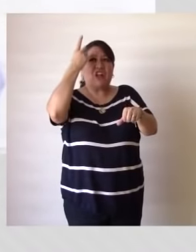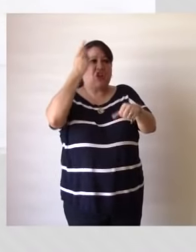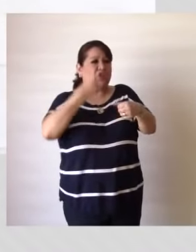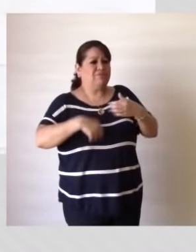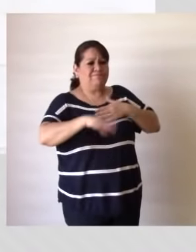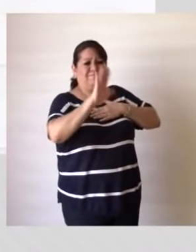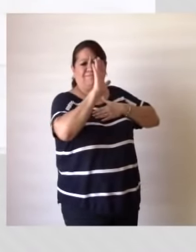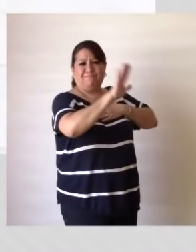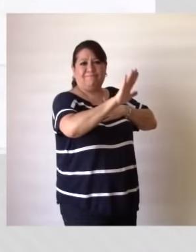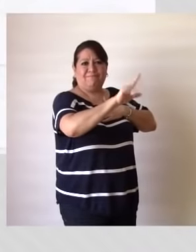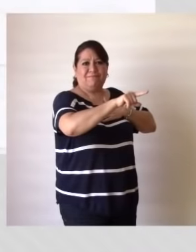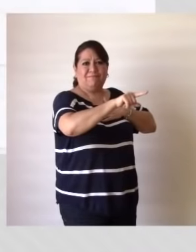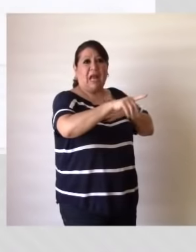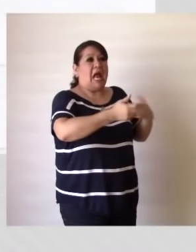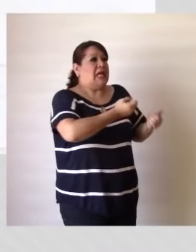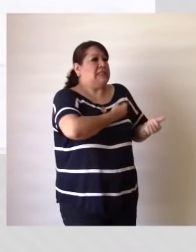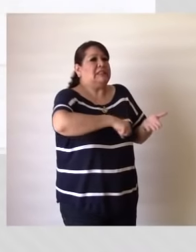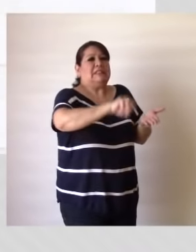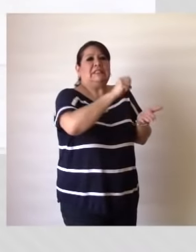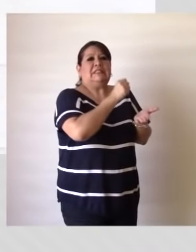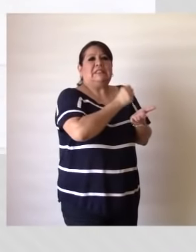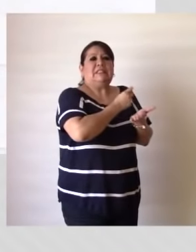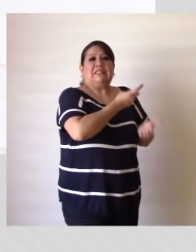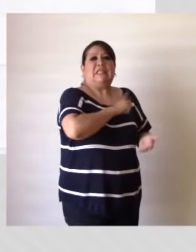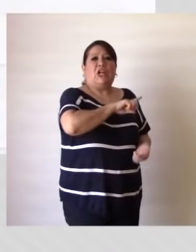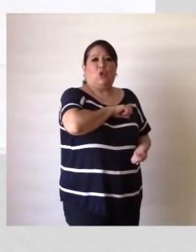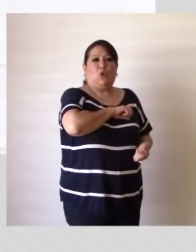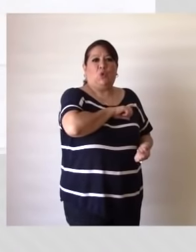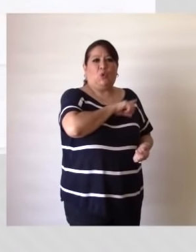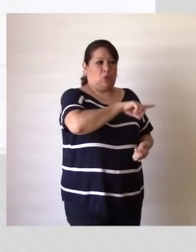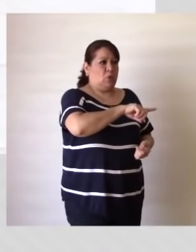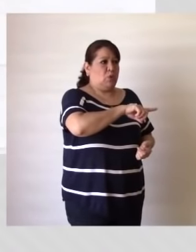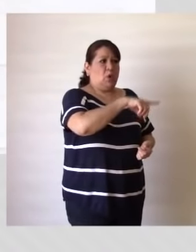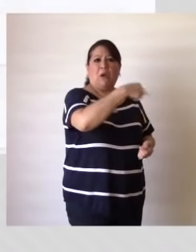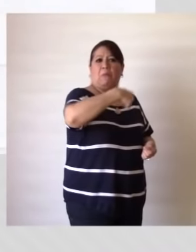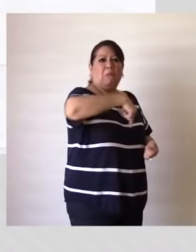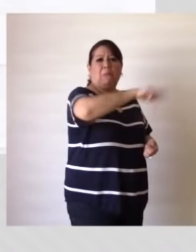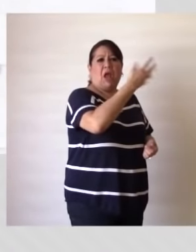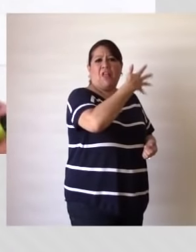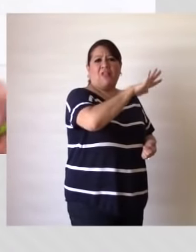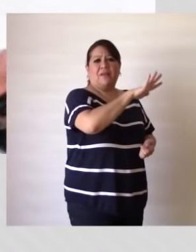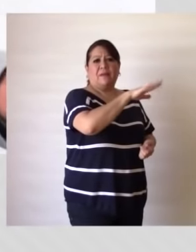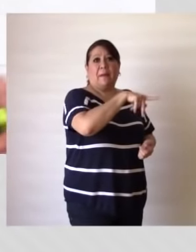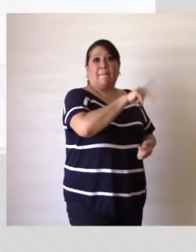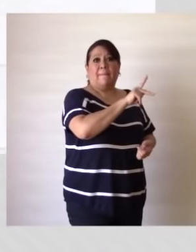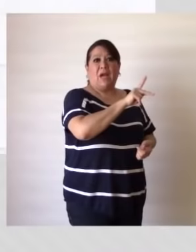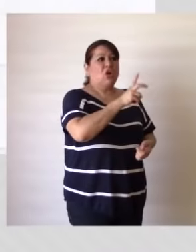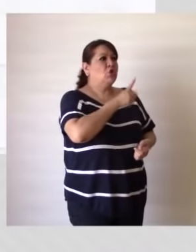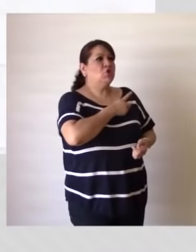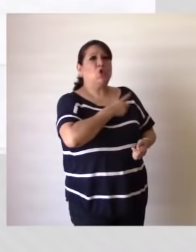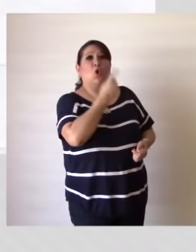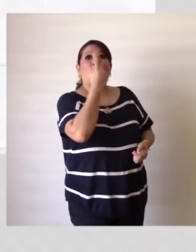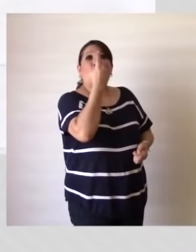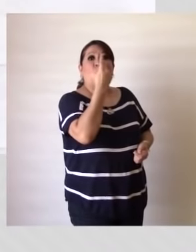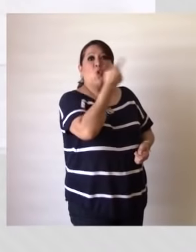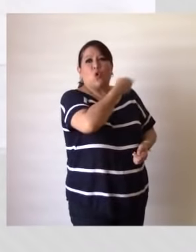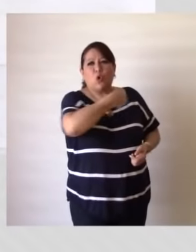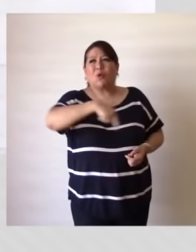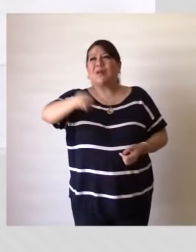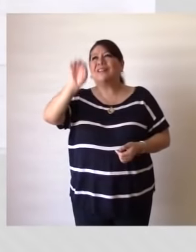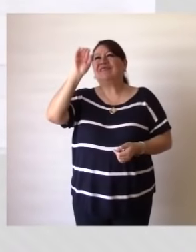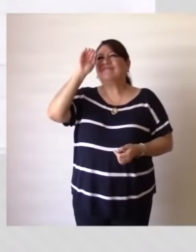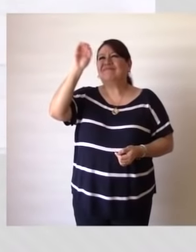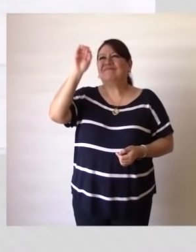sanado sanados la reacción de jesucristo no fue bueno no se preocupen no pasa nada está bien